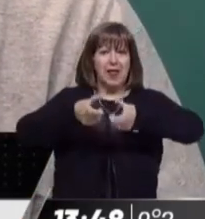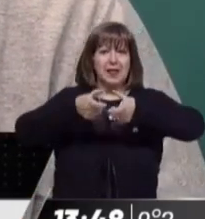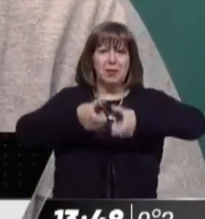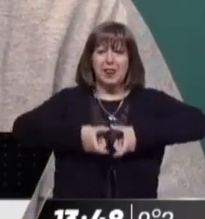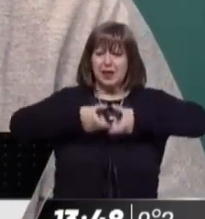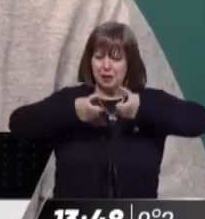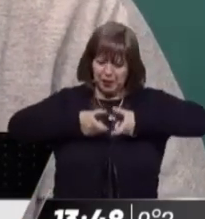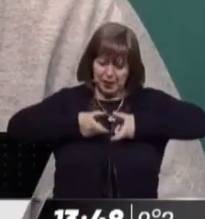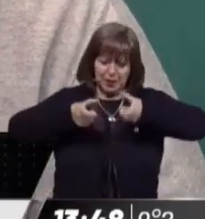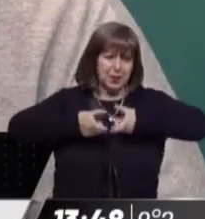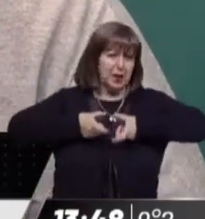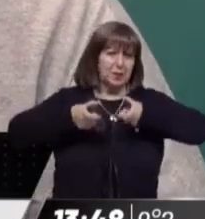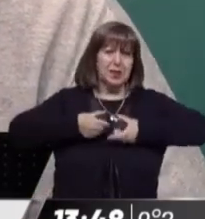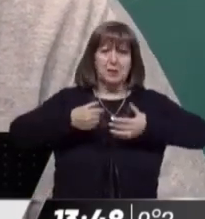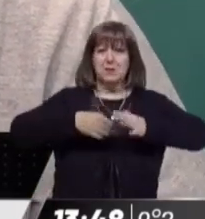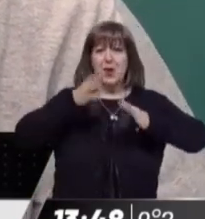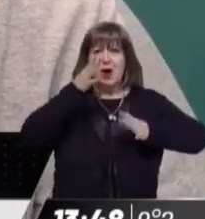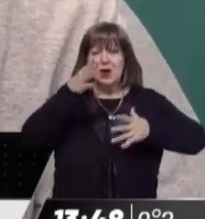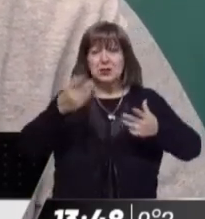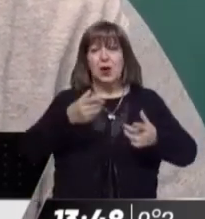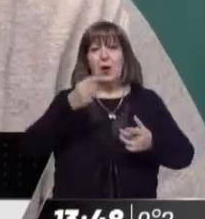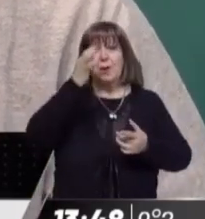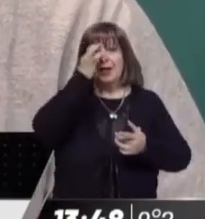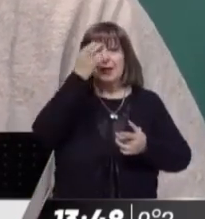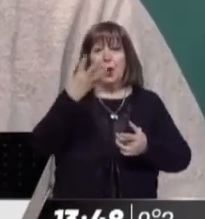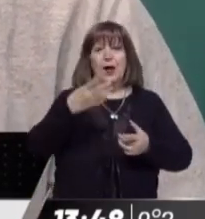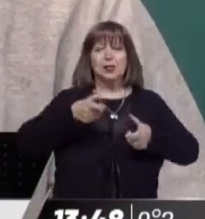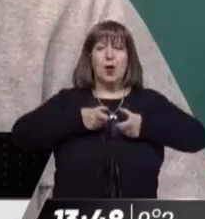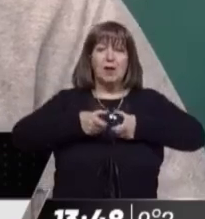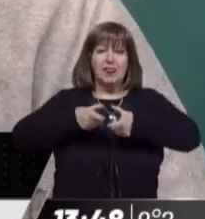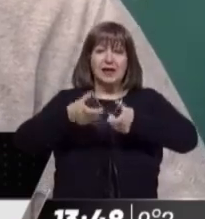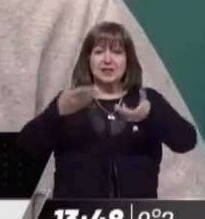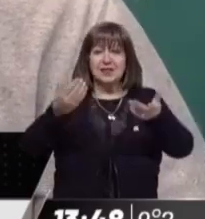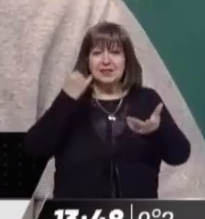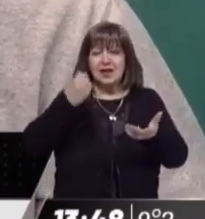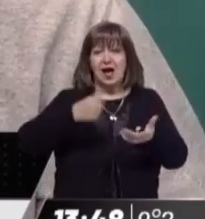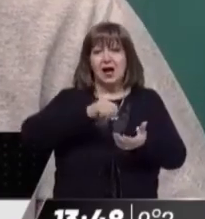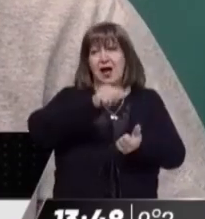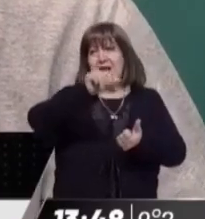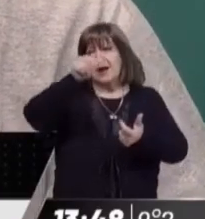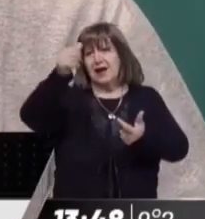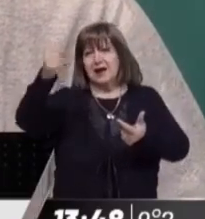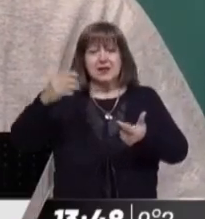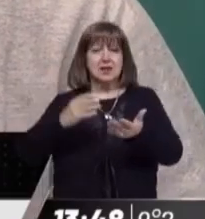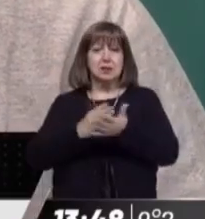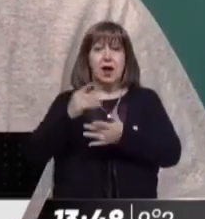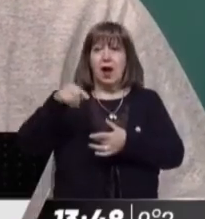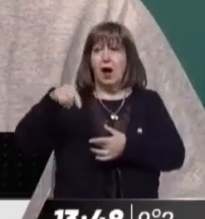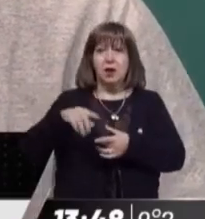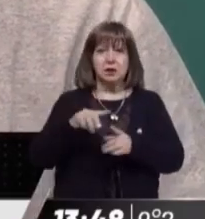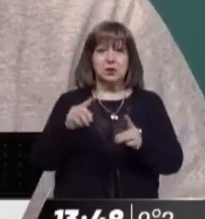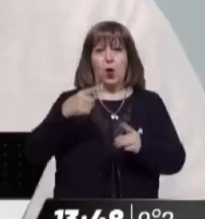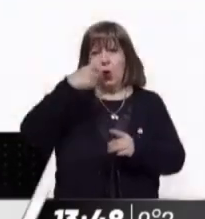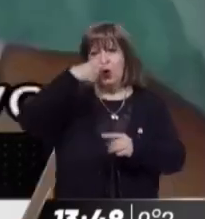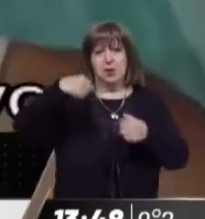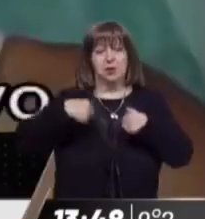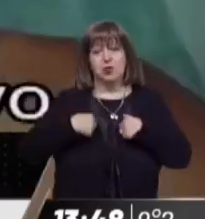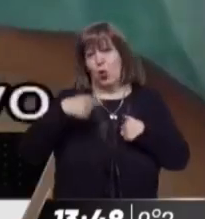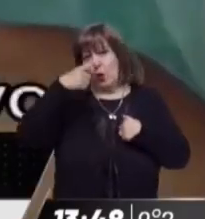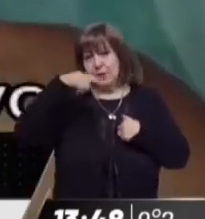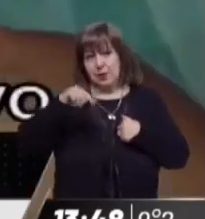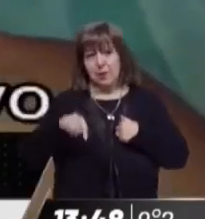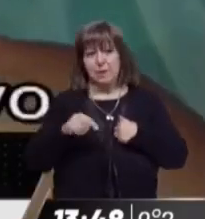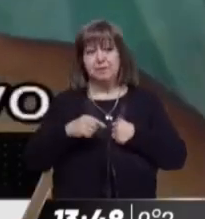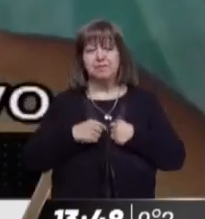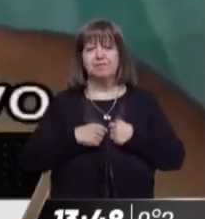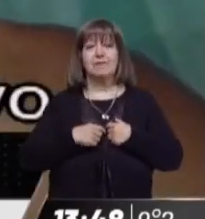dado al deporte argentino, con 24 medallas, ¿no? Y lamentablemente, yo soy el último, ¿no? Yo quería